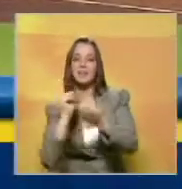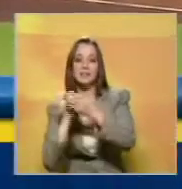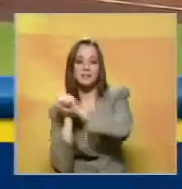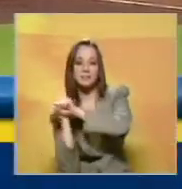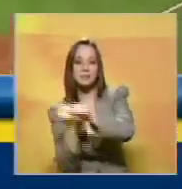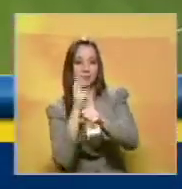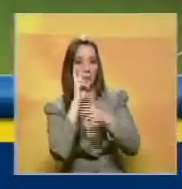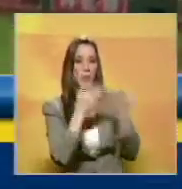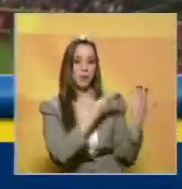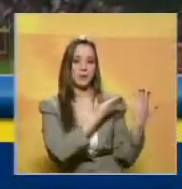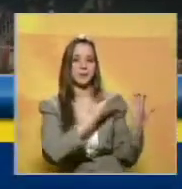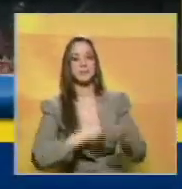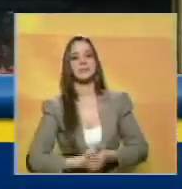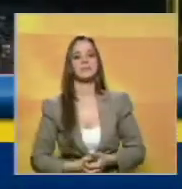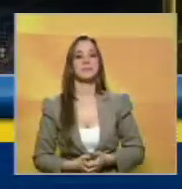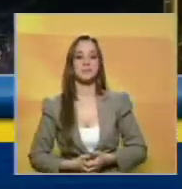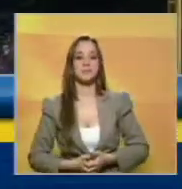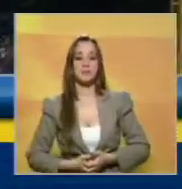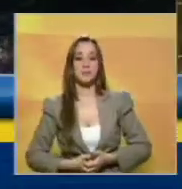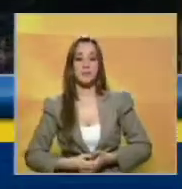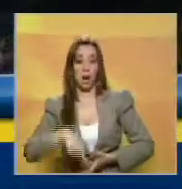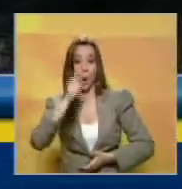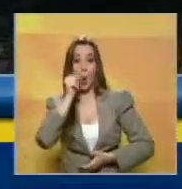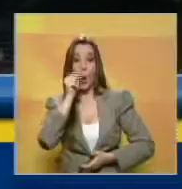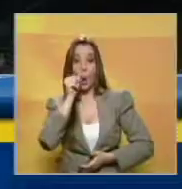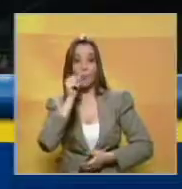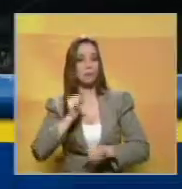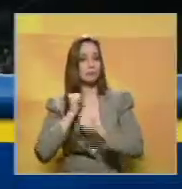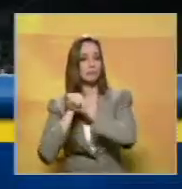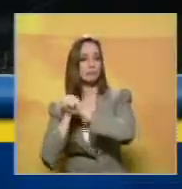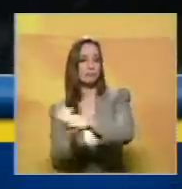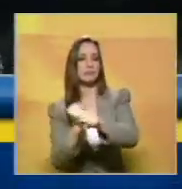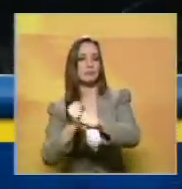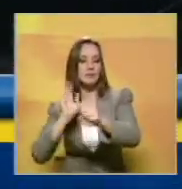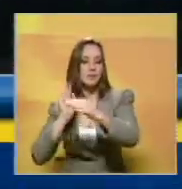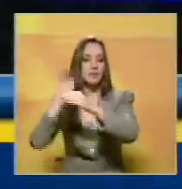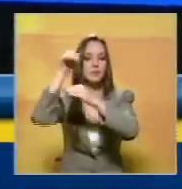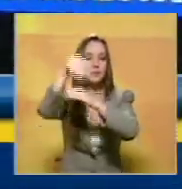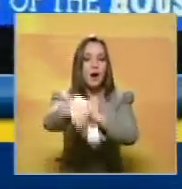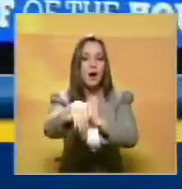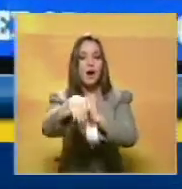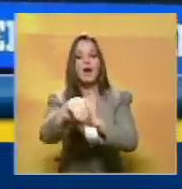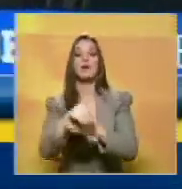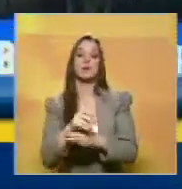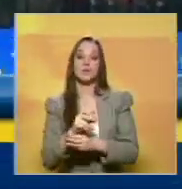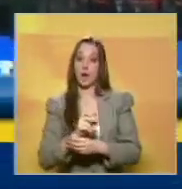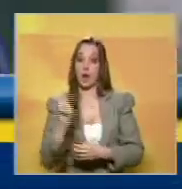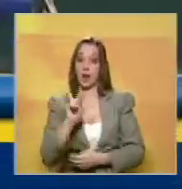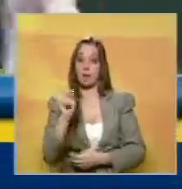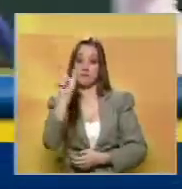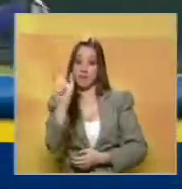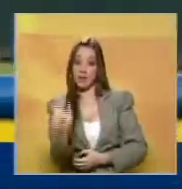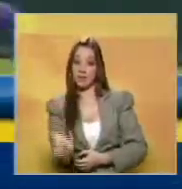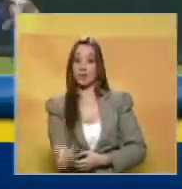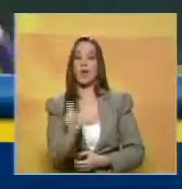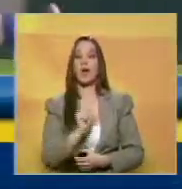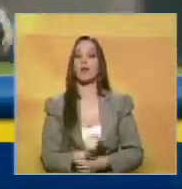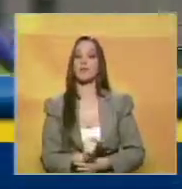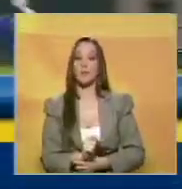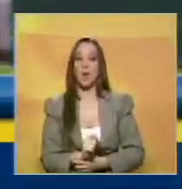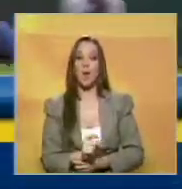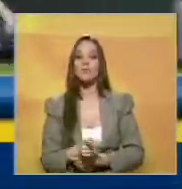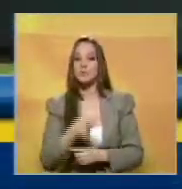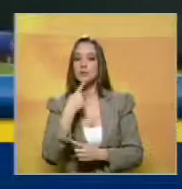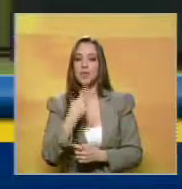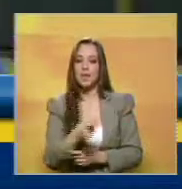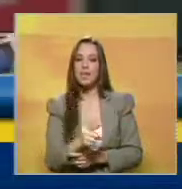entrada, ahí está, Ronnie Odor, contundente batazo, soberbio cuadrangular del venezolano, quien fue ascendido a las mayores hace tan